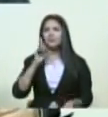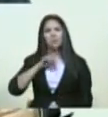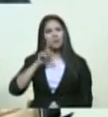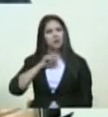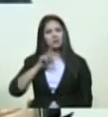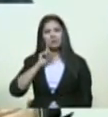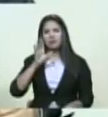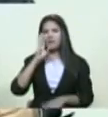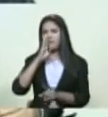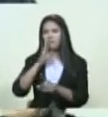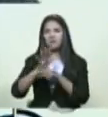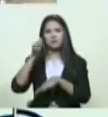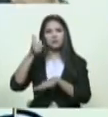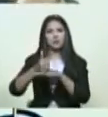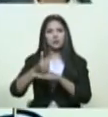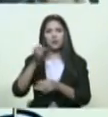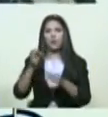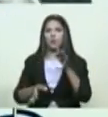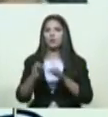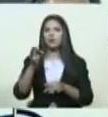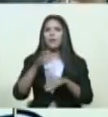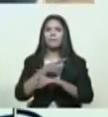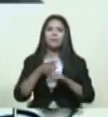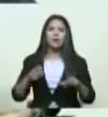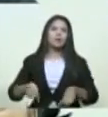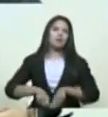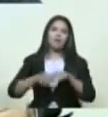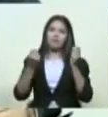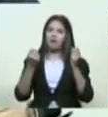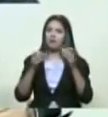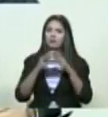máximo tribunal con el afán de dañar